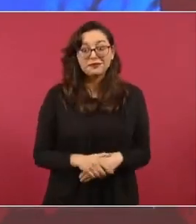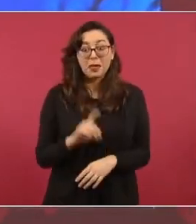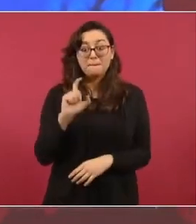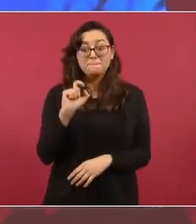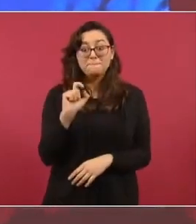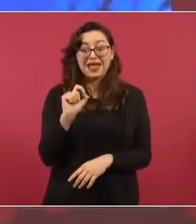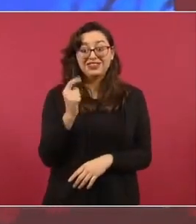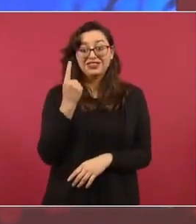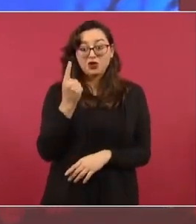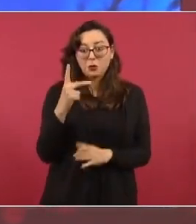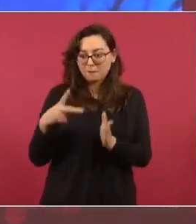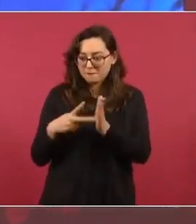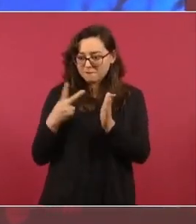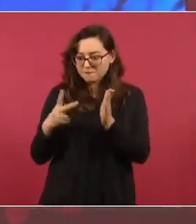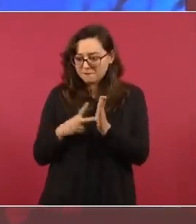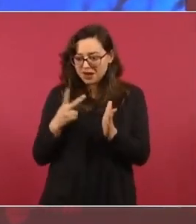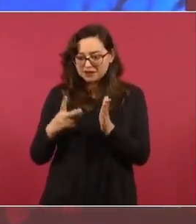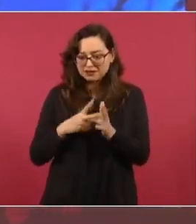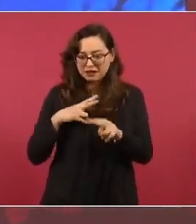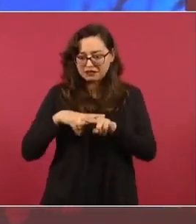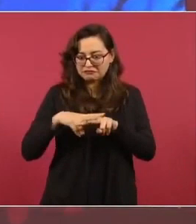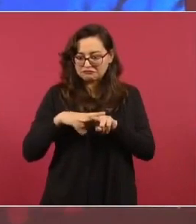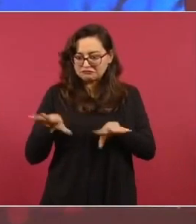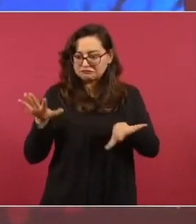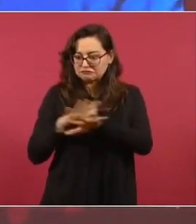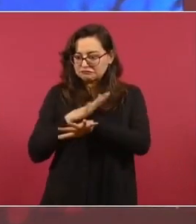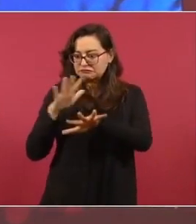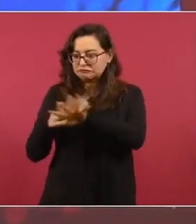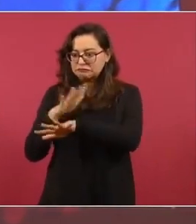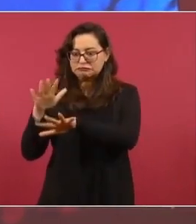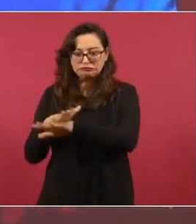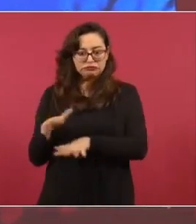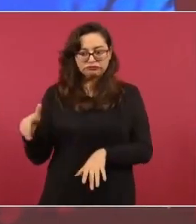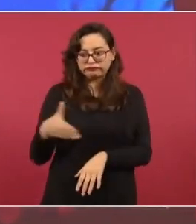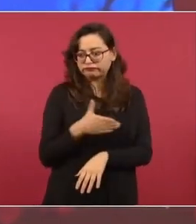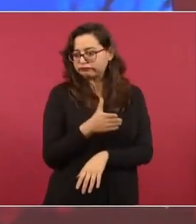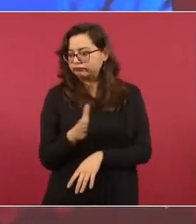Completamente poblado.